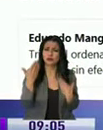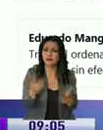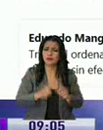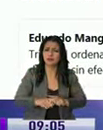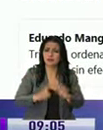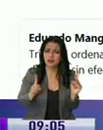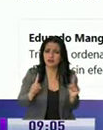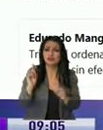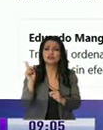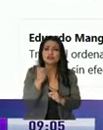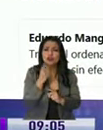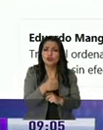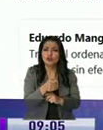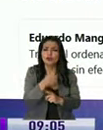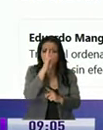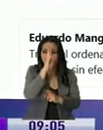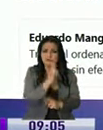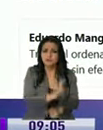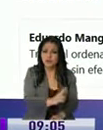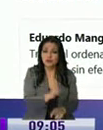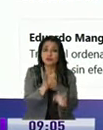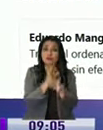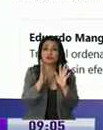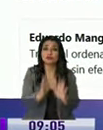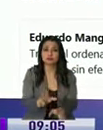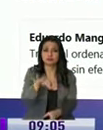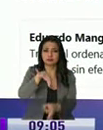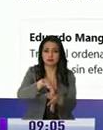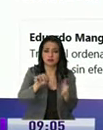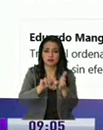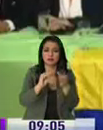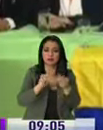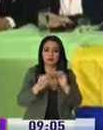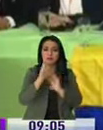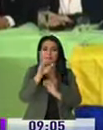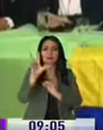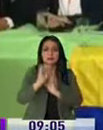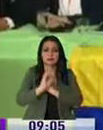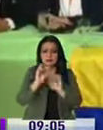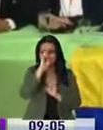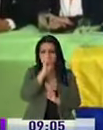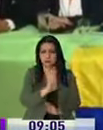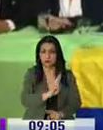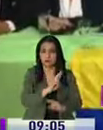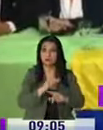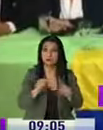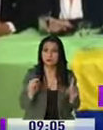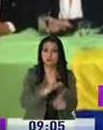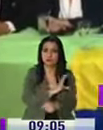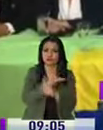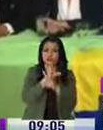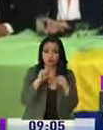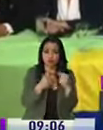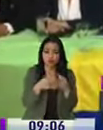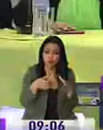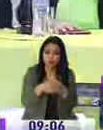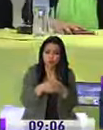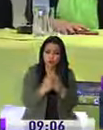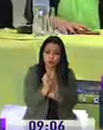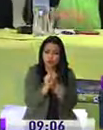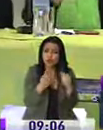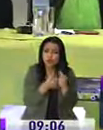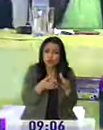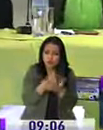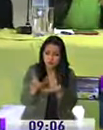políticas es privativa de los órganos de la función electoral, artículo 23. Pero las críticas a la actuación de una facción del partido de gobierno